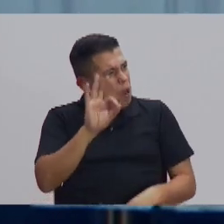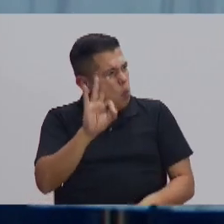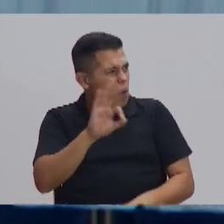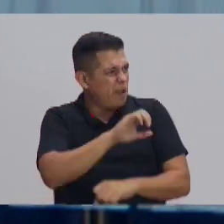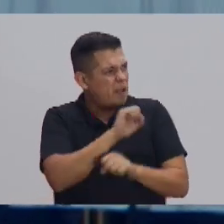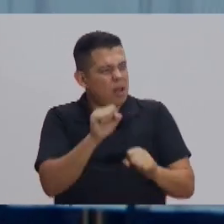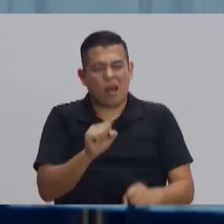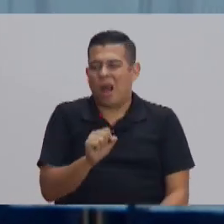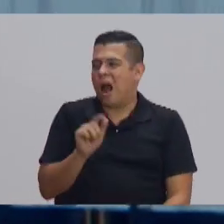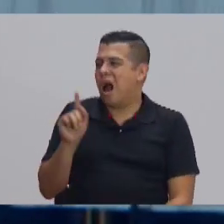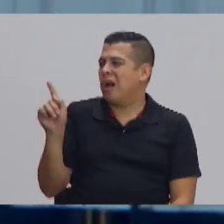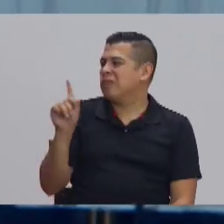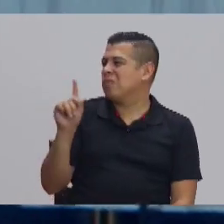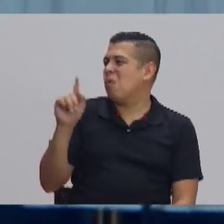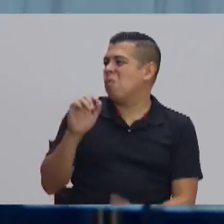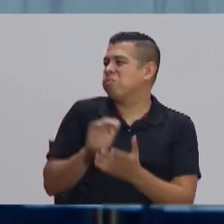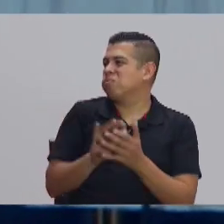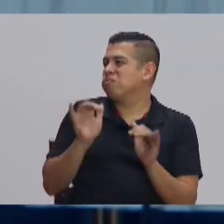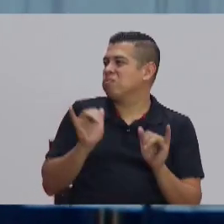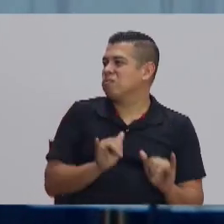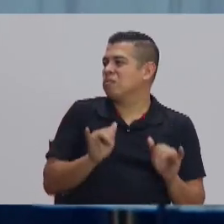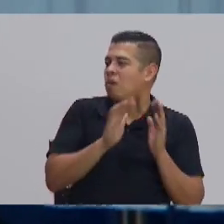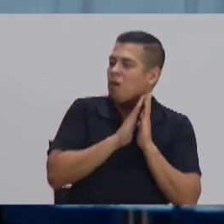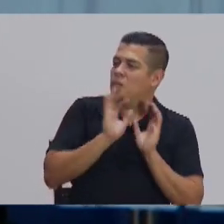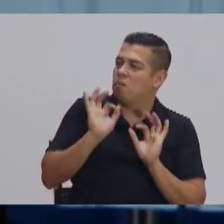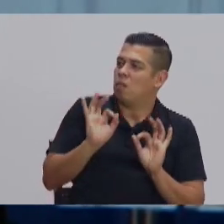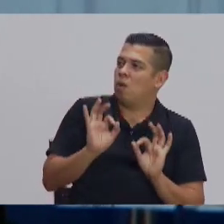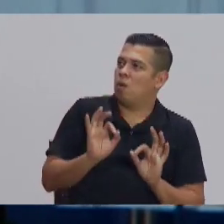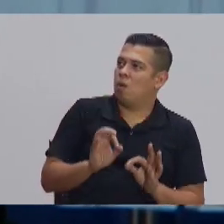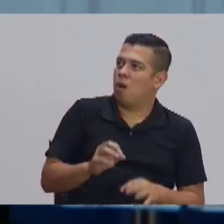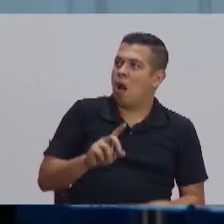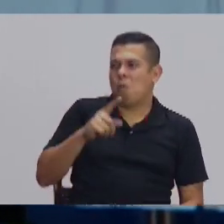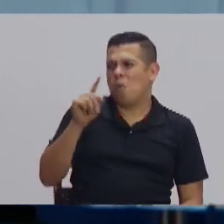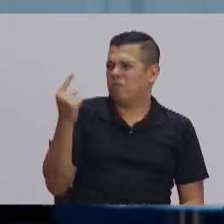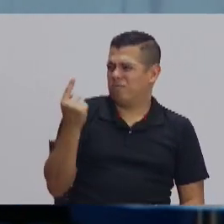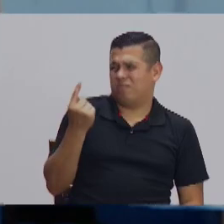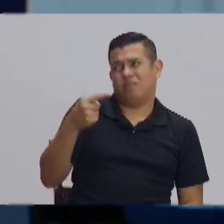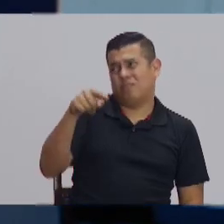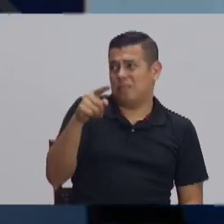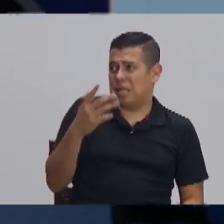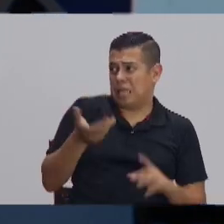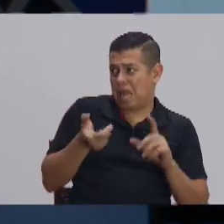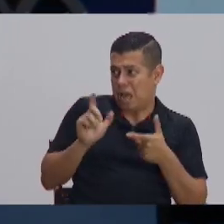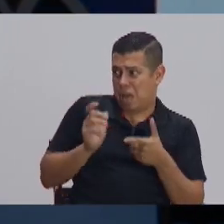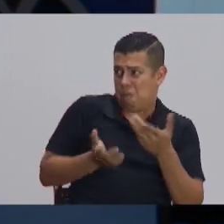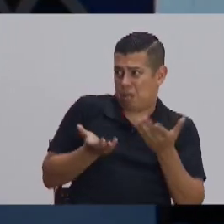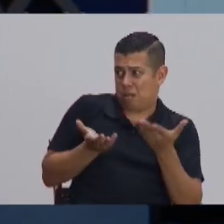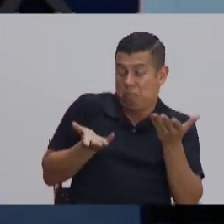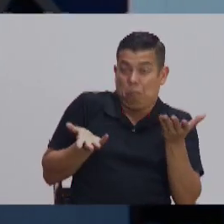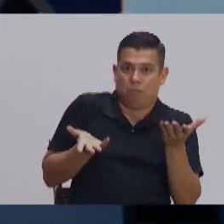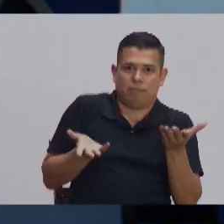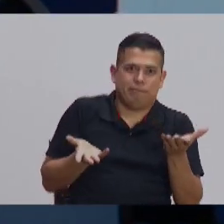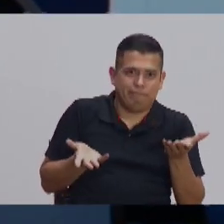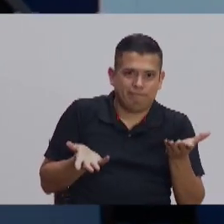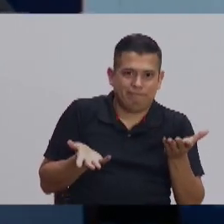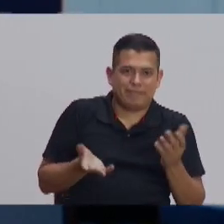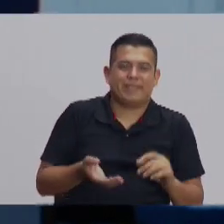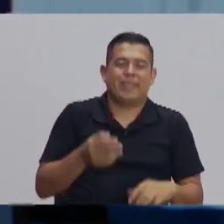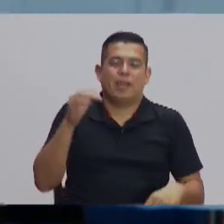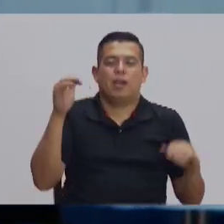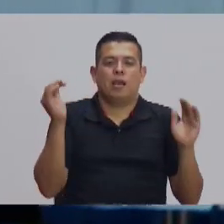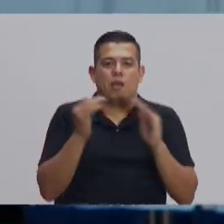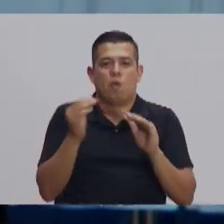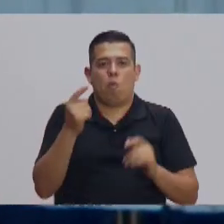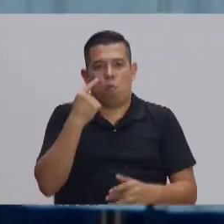nueve hay no hoy quiero quedarme durmiendo mejor anda tú tal vez cambias y en este